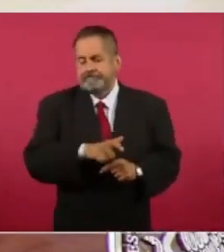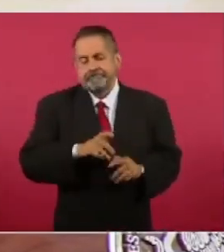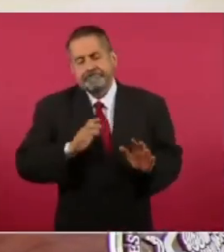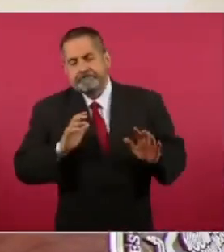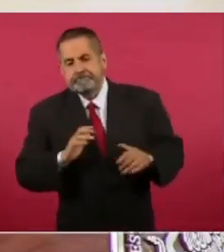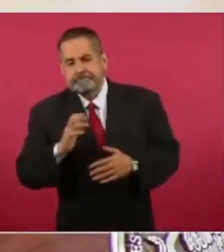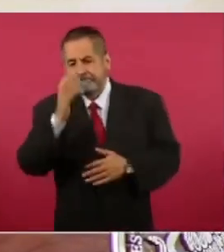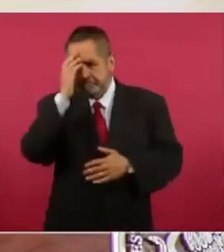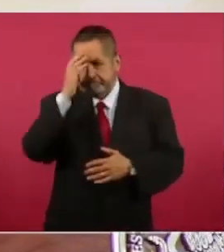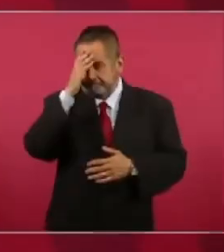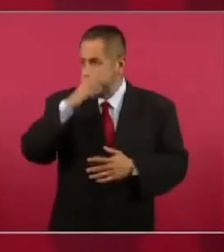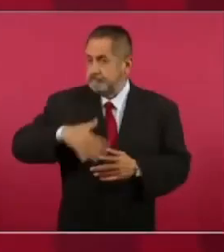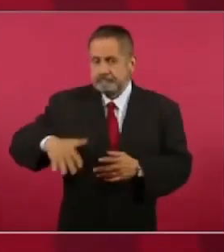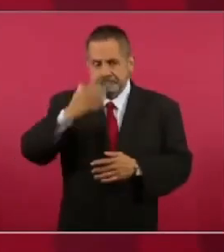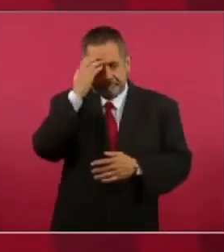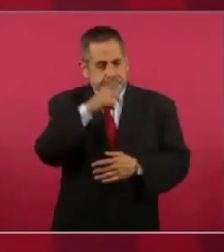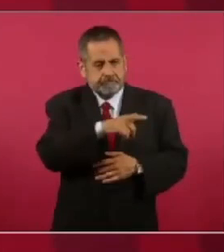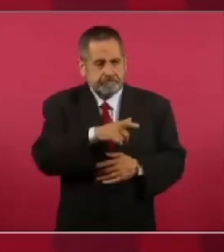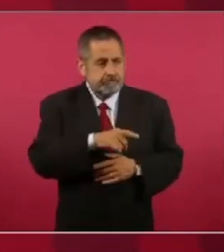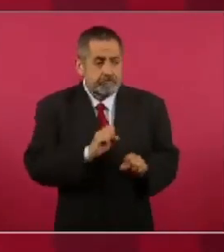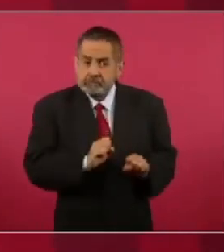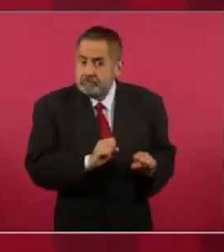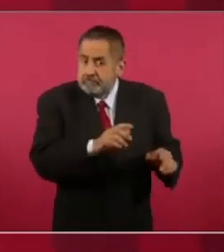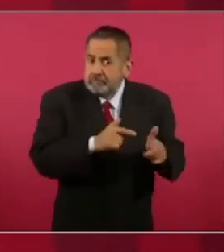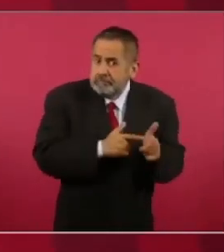en toda la región,